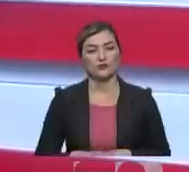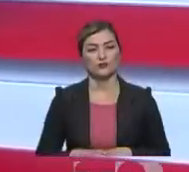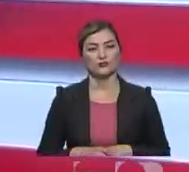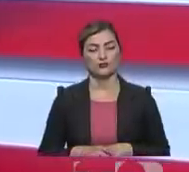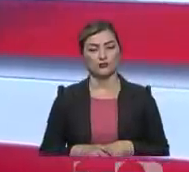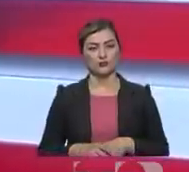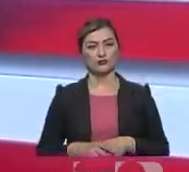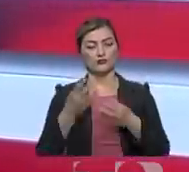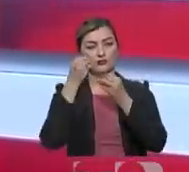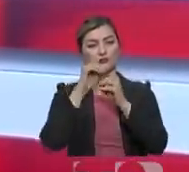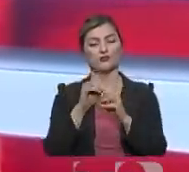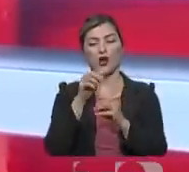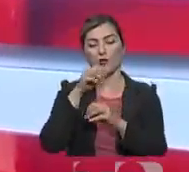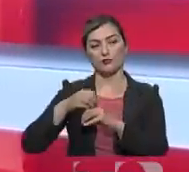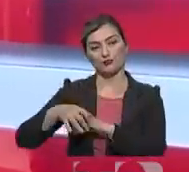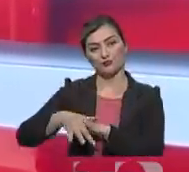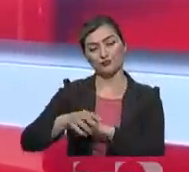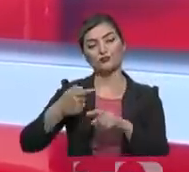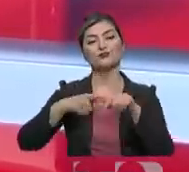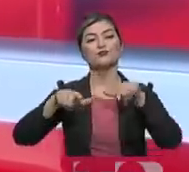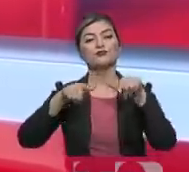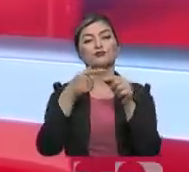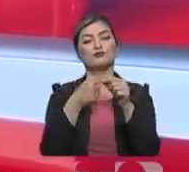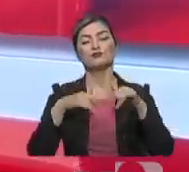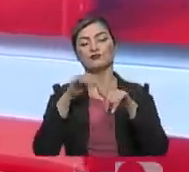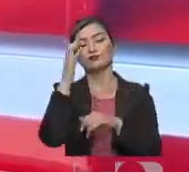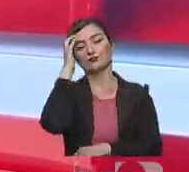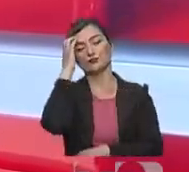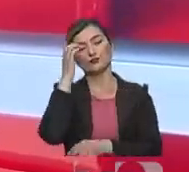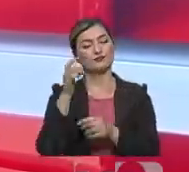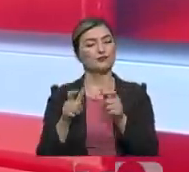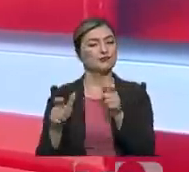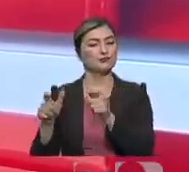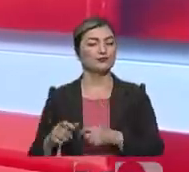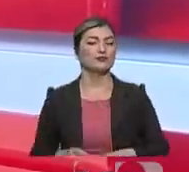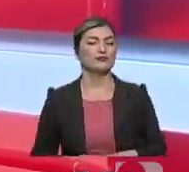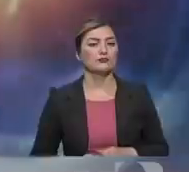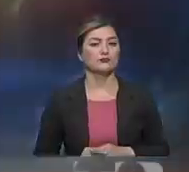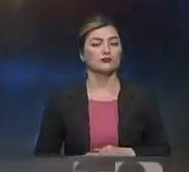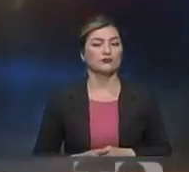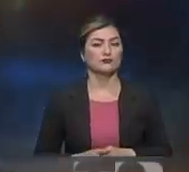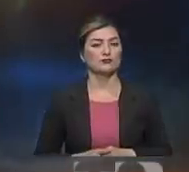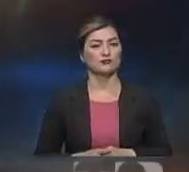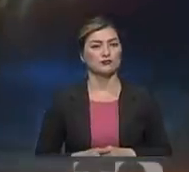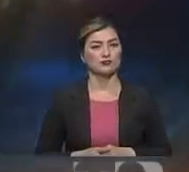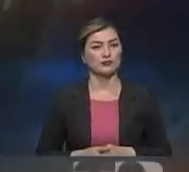Hoy en De Primera Mano, las fugas de agua en diversos sectores de la capital preocupa a la ciudadanía.